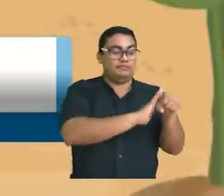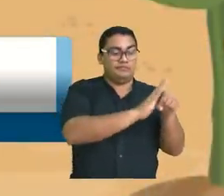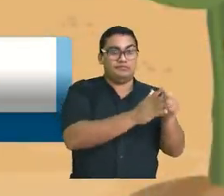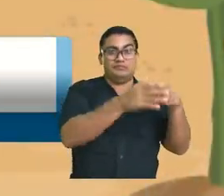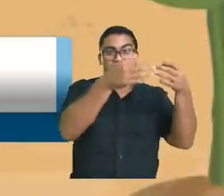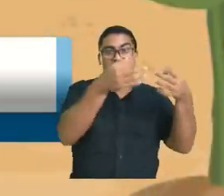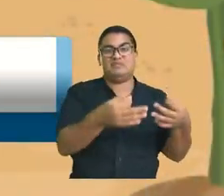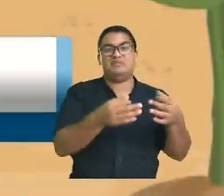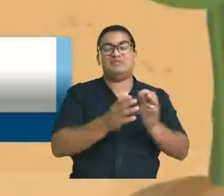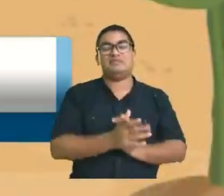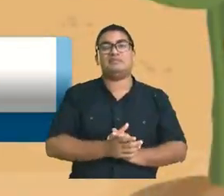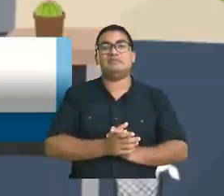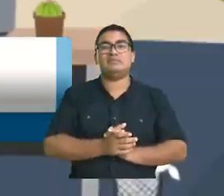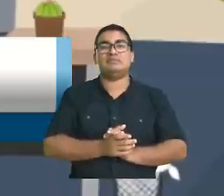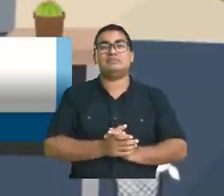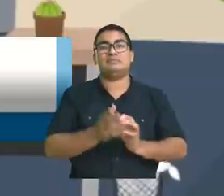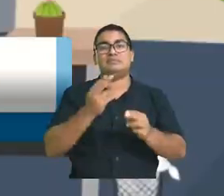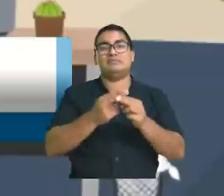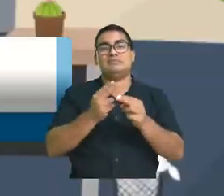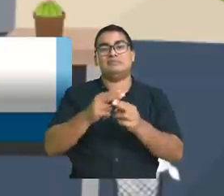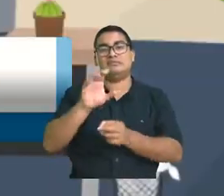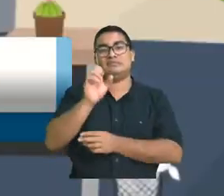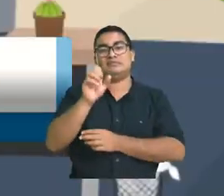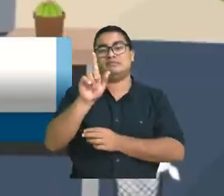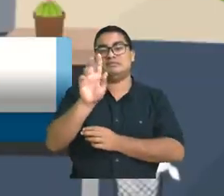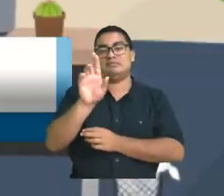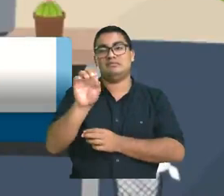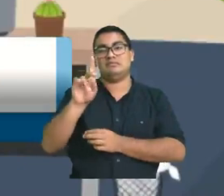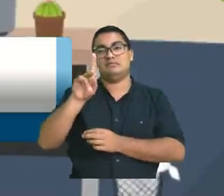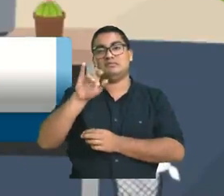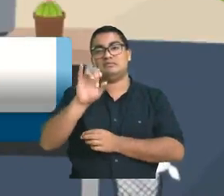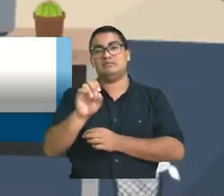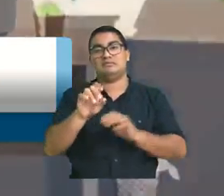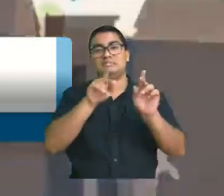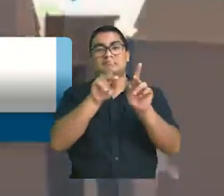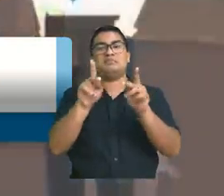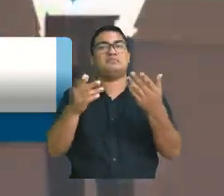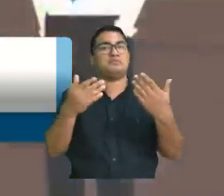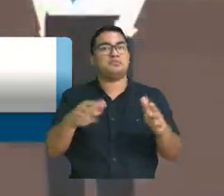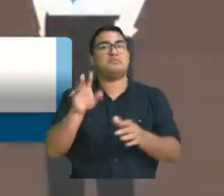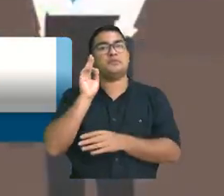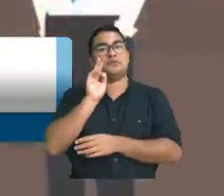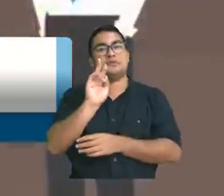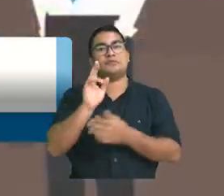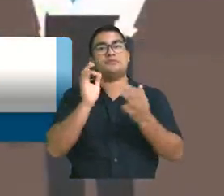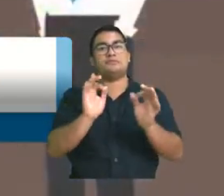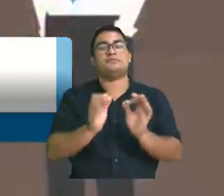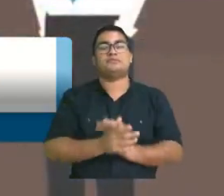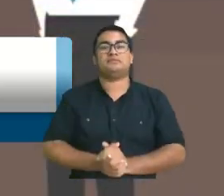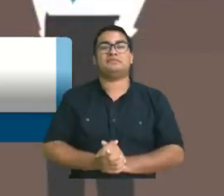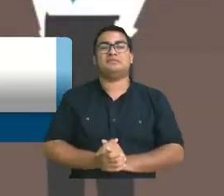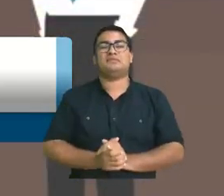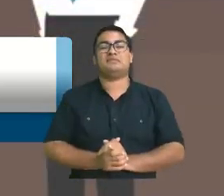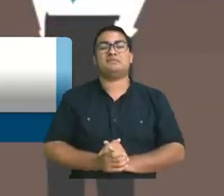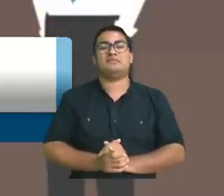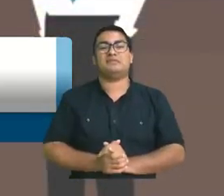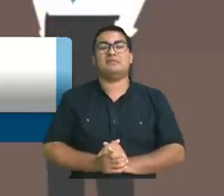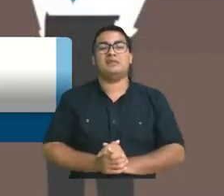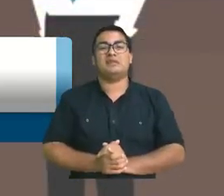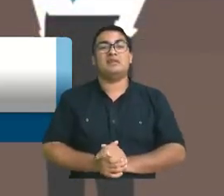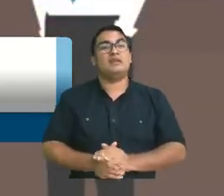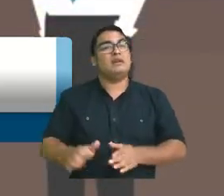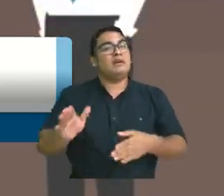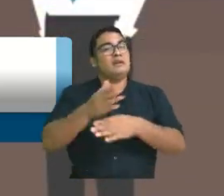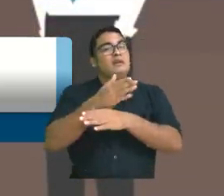desencadenante. Eso se llama ectropión, se corrige el ectropión y el paciente pues a la larga va a mejorar su sintomatología. Entonces, sí hay criterios